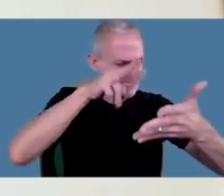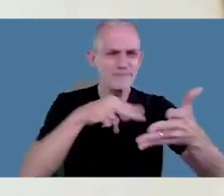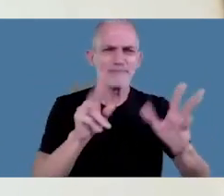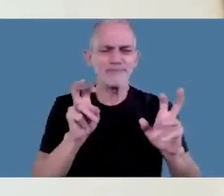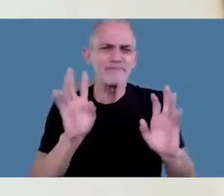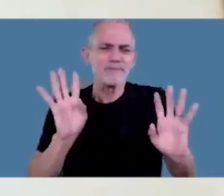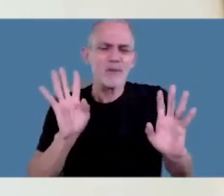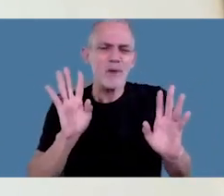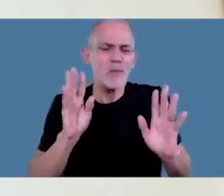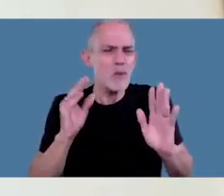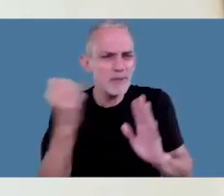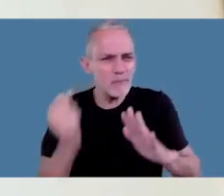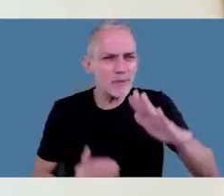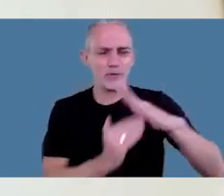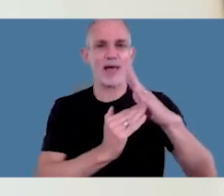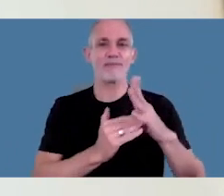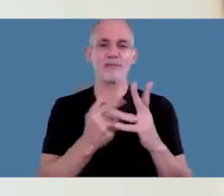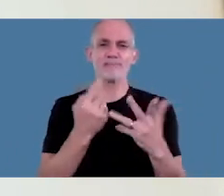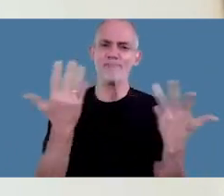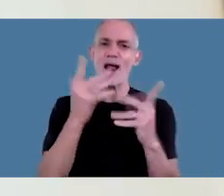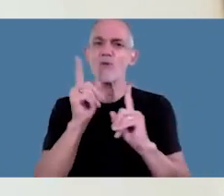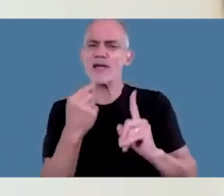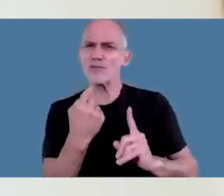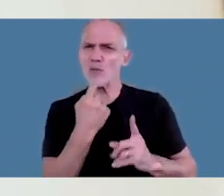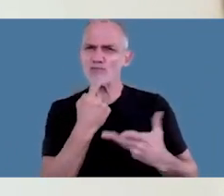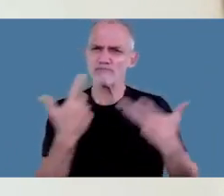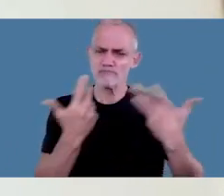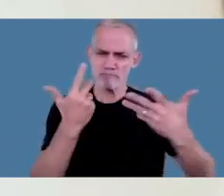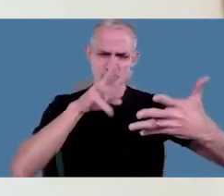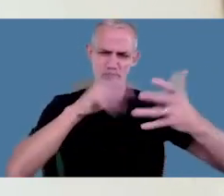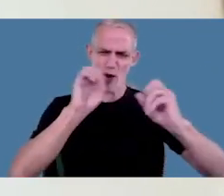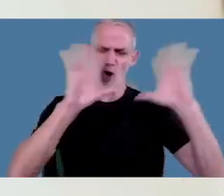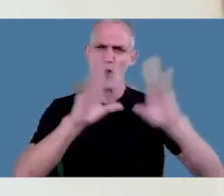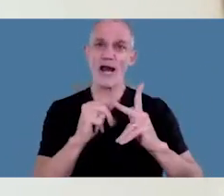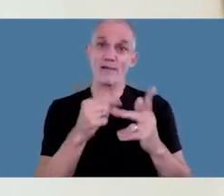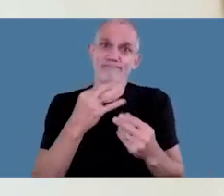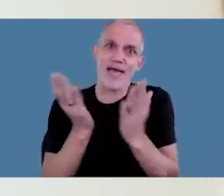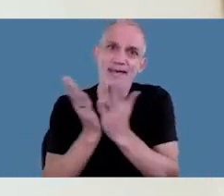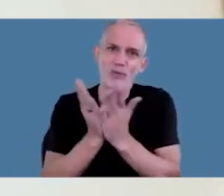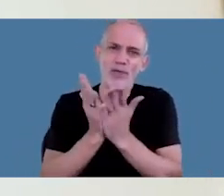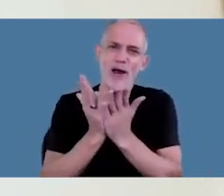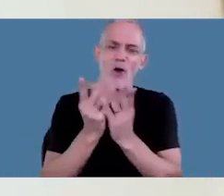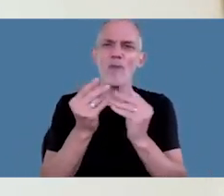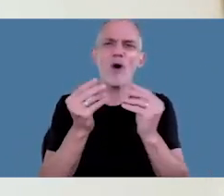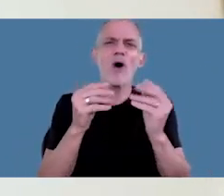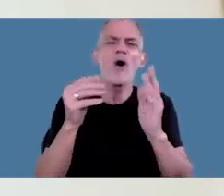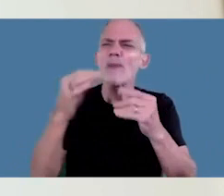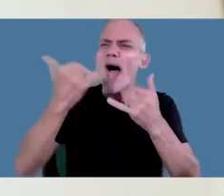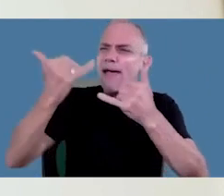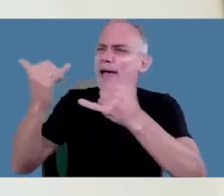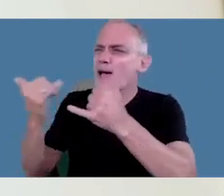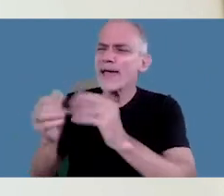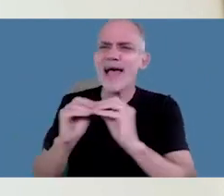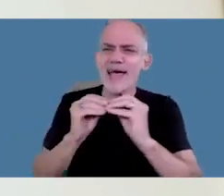como neurálgicas, dudosas, y estudiar mucho también la casuística, porque siempre alguna